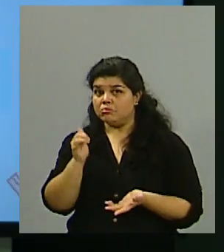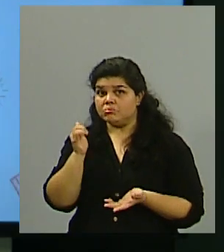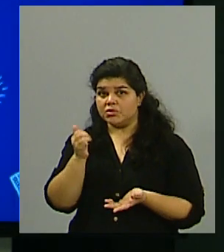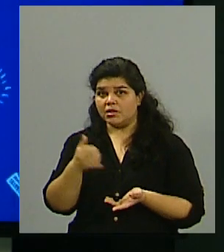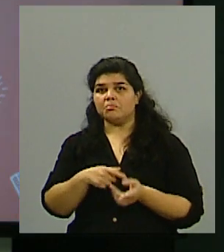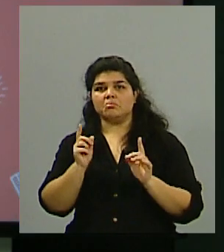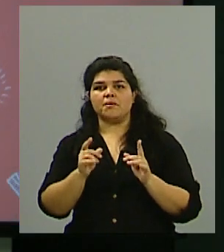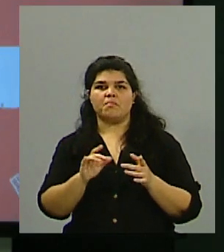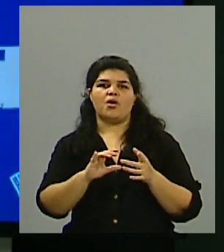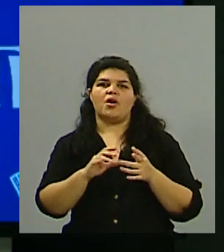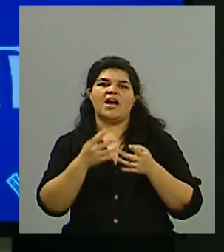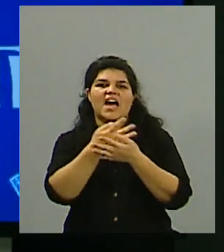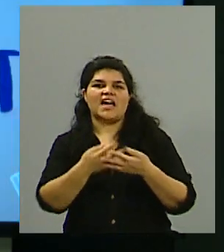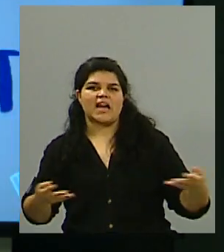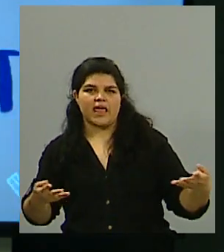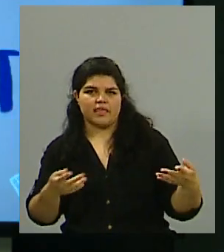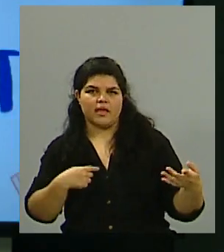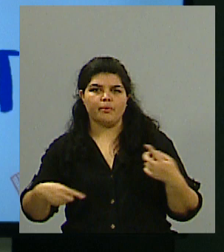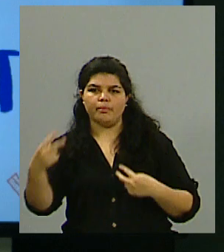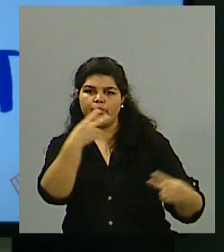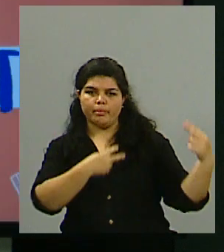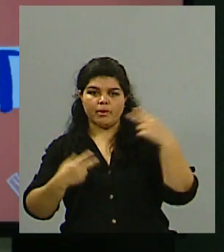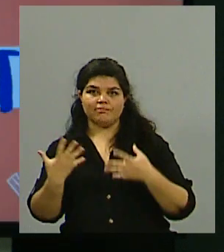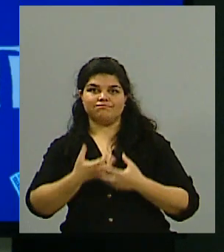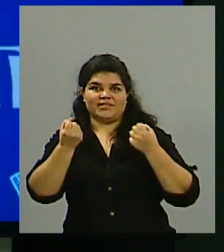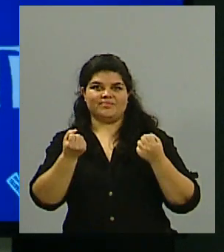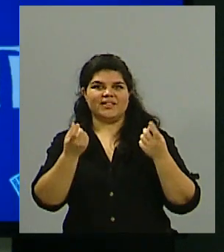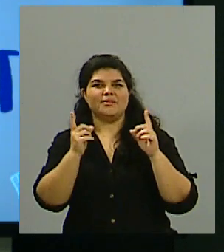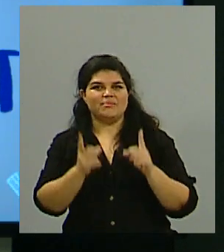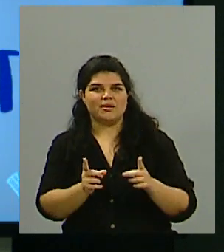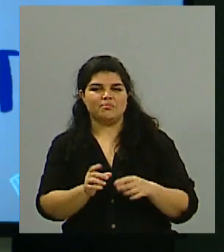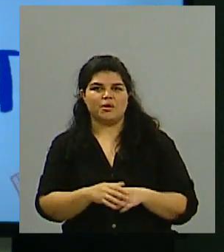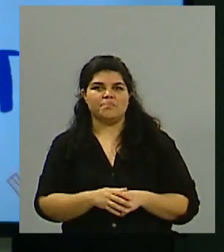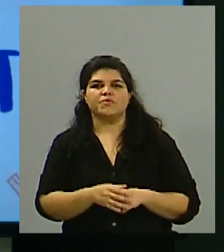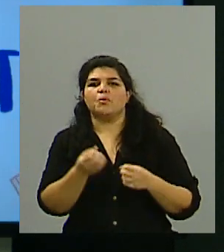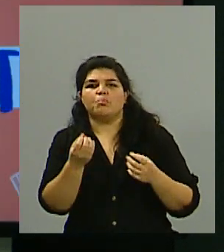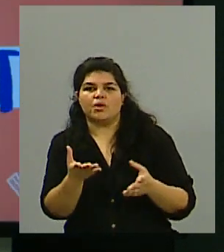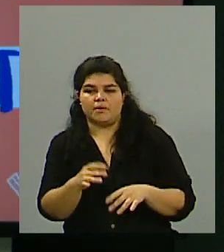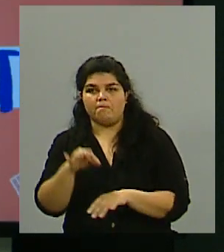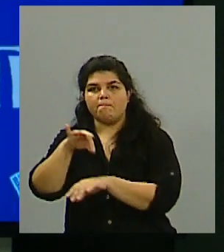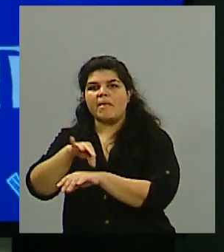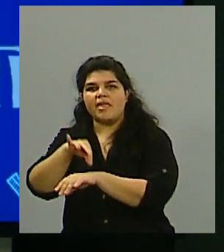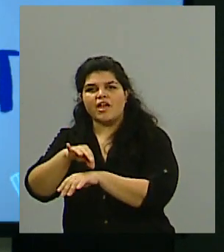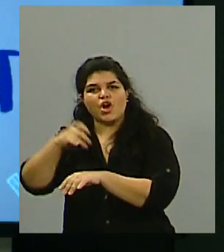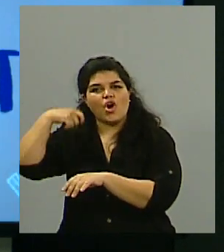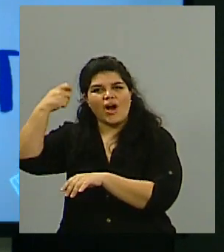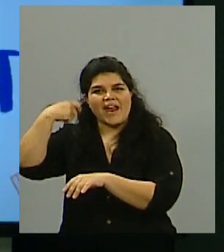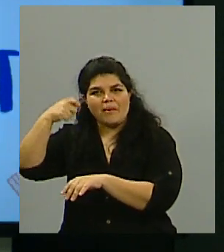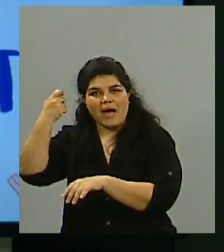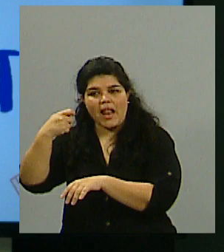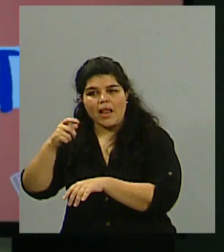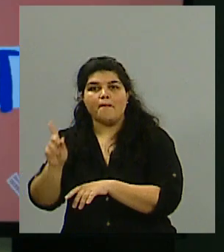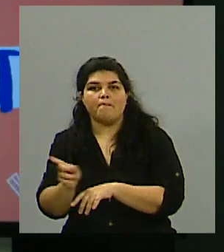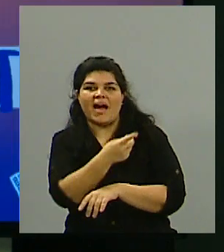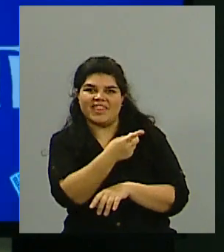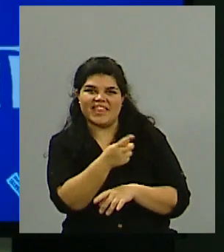por redes y la mayoría nos encuentra porque en realidad sus clínicos nos derivan a los pacientes.